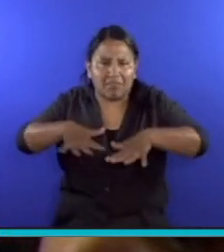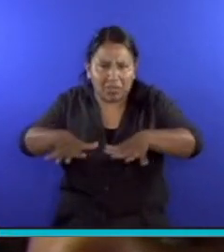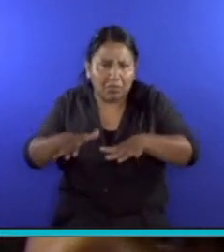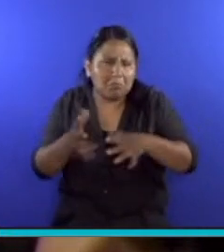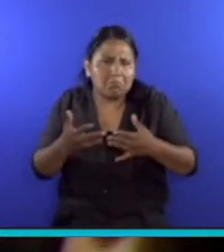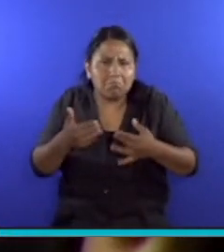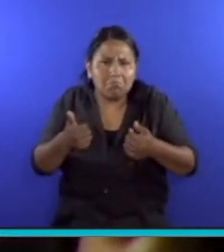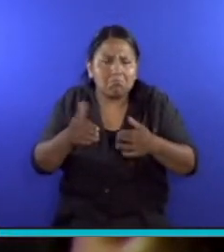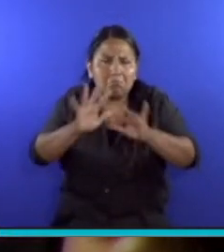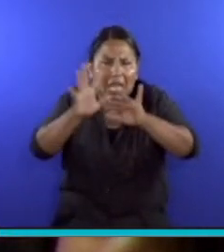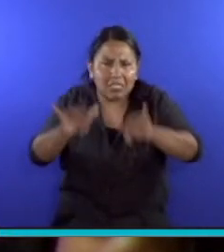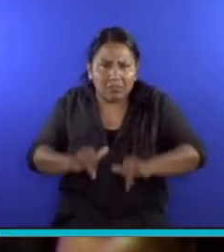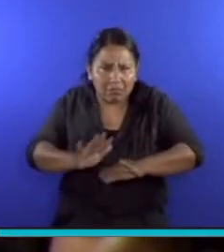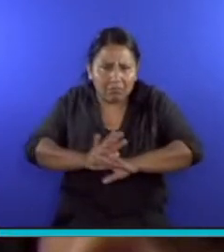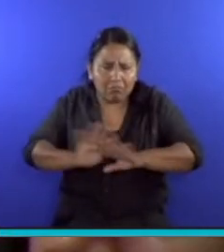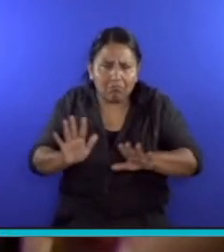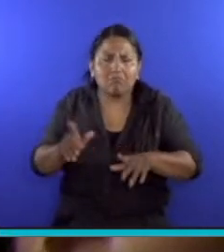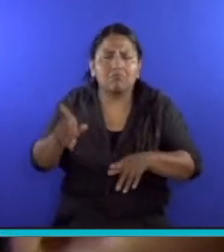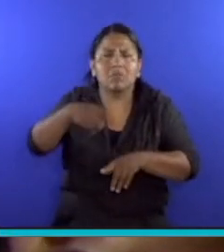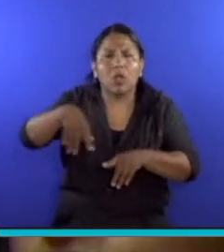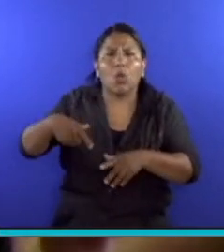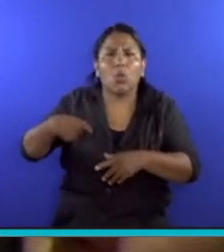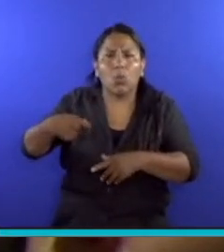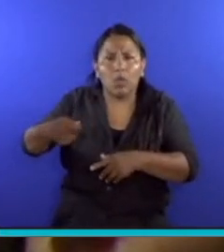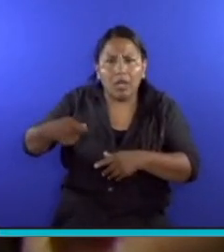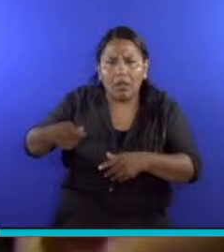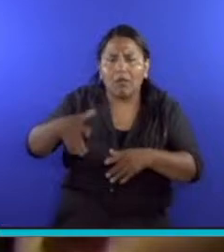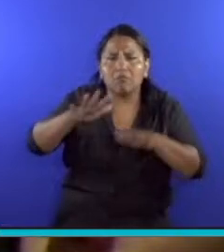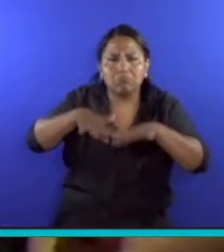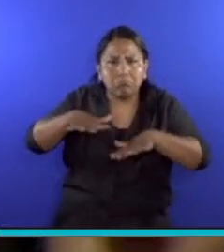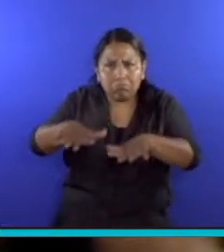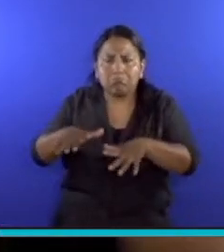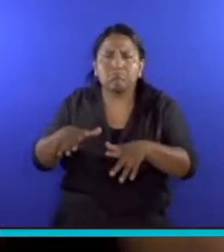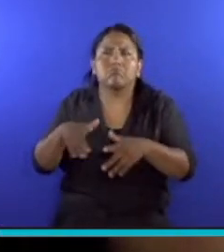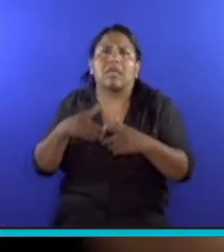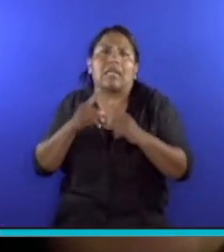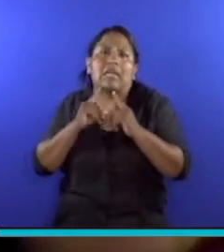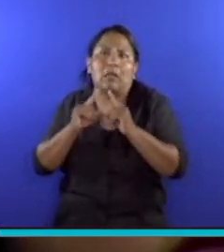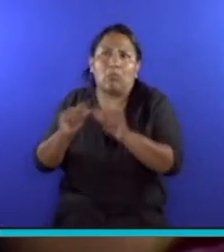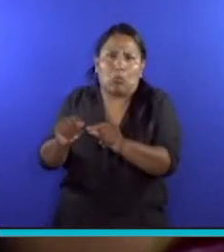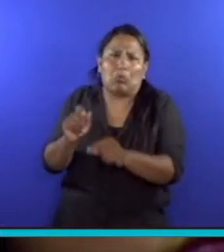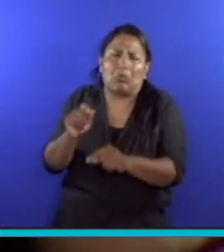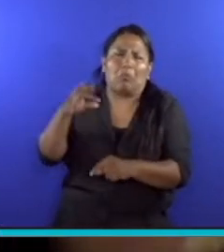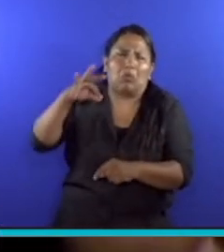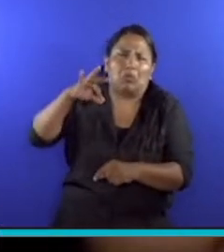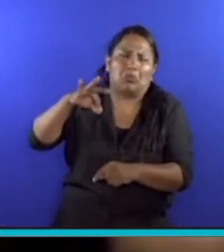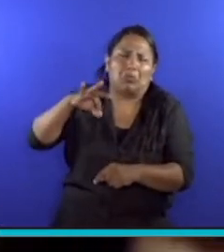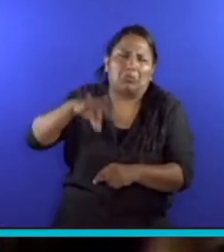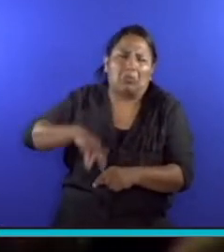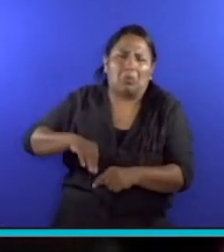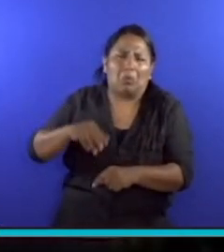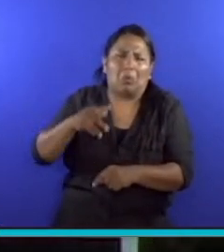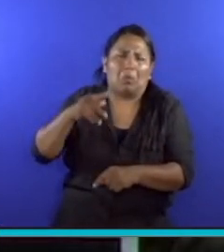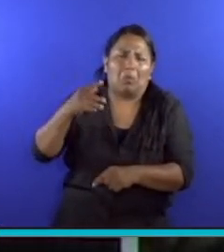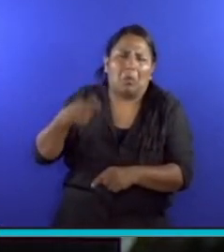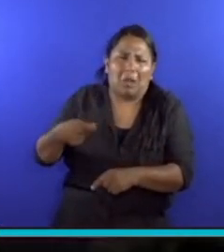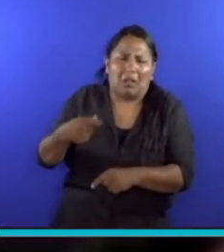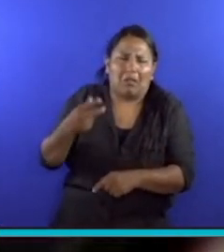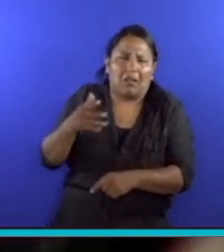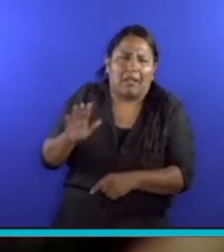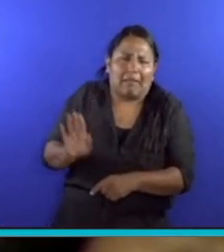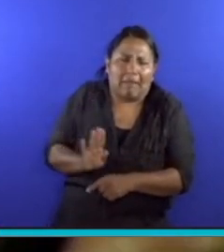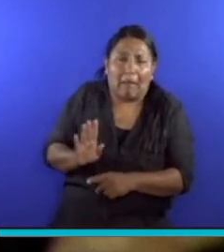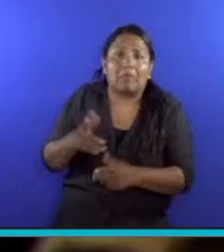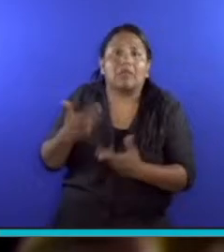pacífica que llevaron adelante los jubilados en repudio a sus jubilaciones de hambre y a la que se solidarizaron